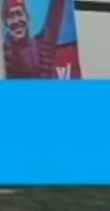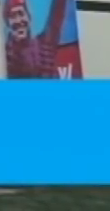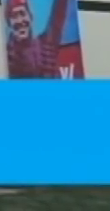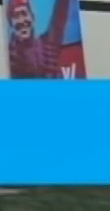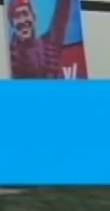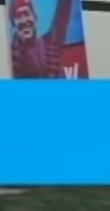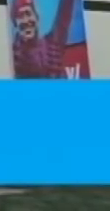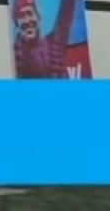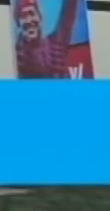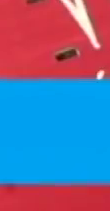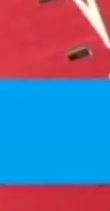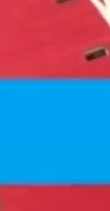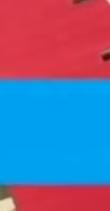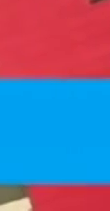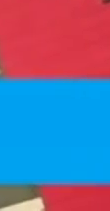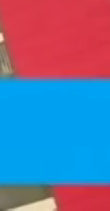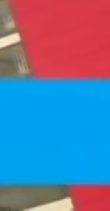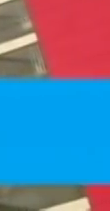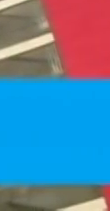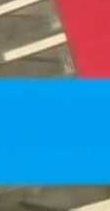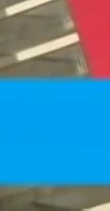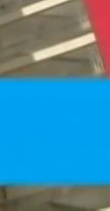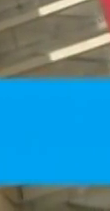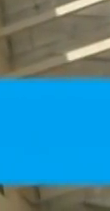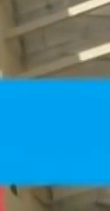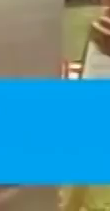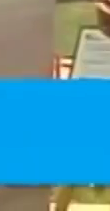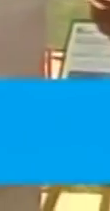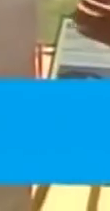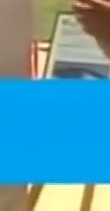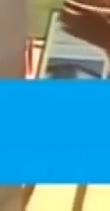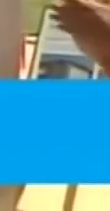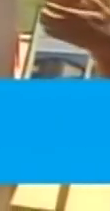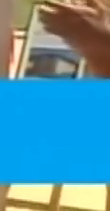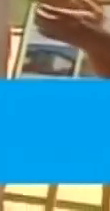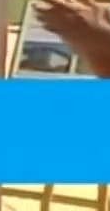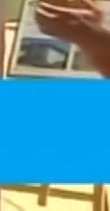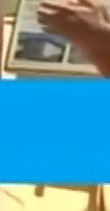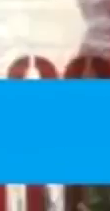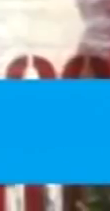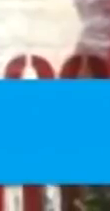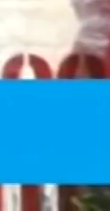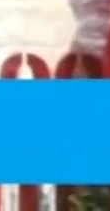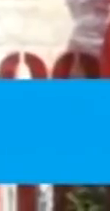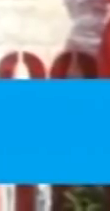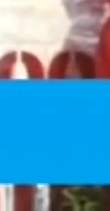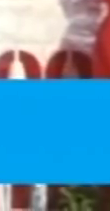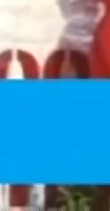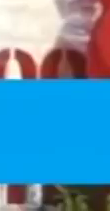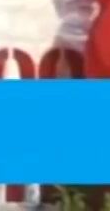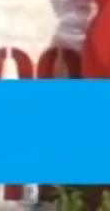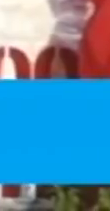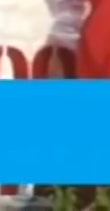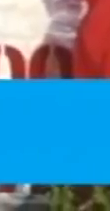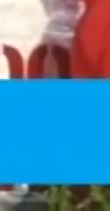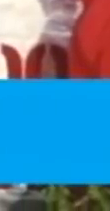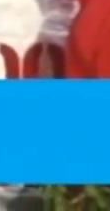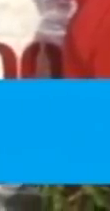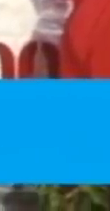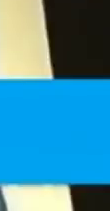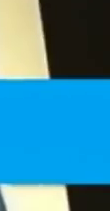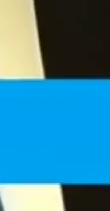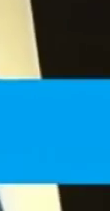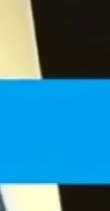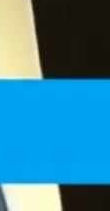Desarrollo habitacional Turmerito, Barrio Nuevo Macarao, Desarrollo habitacional Catatumbo, Espacio Comunitario